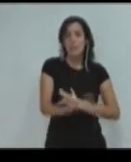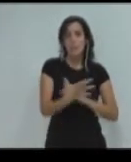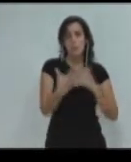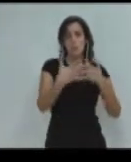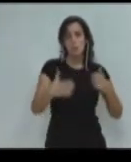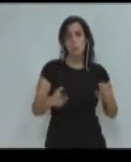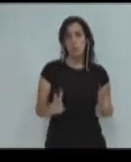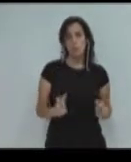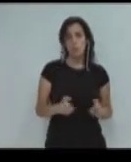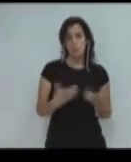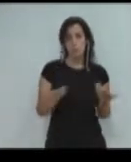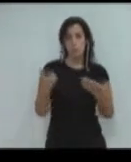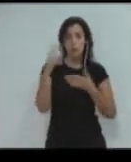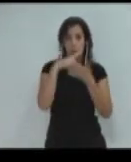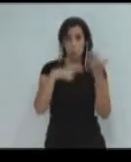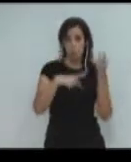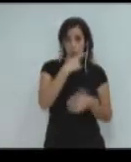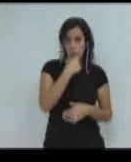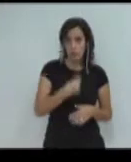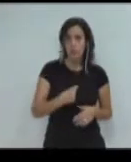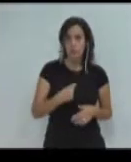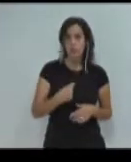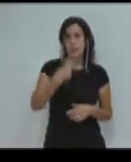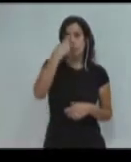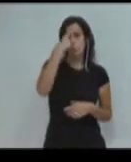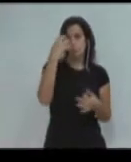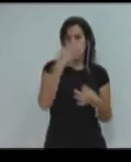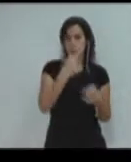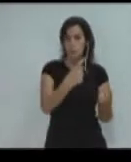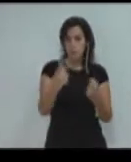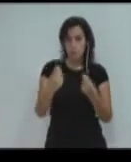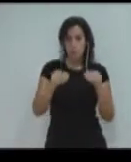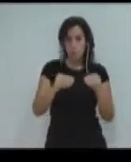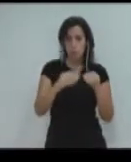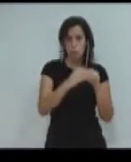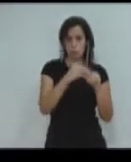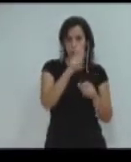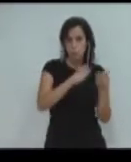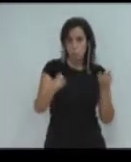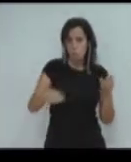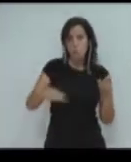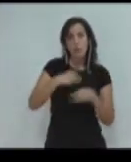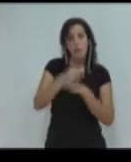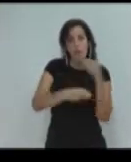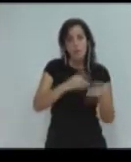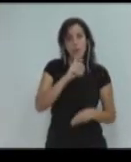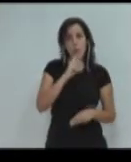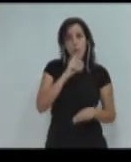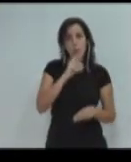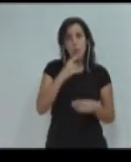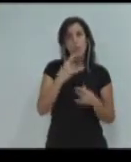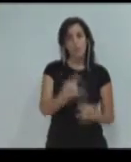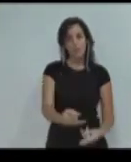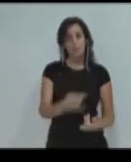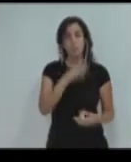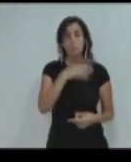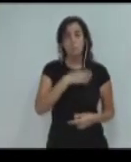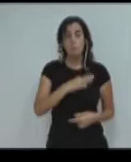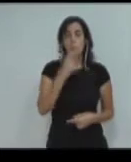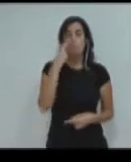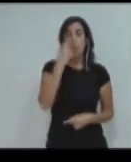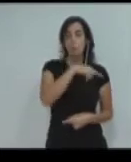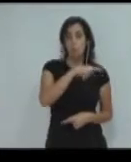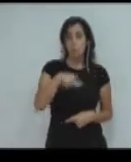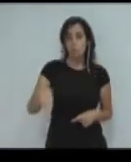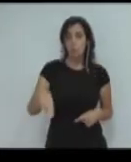directamente en lectura fácil, concibiendo las necesidades de los usuarios y de qué modo hacerlo atractivo, porque a lo mejor ese museo que